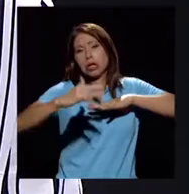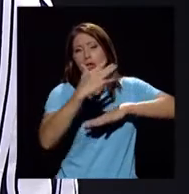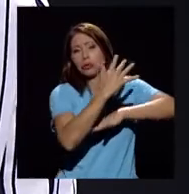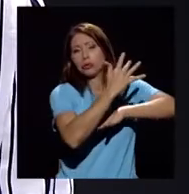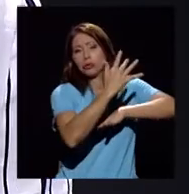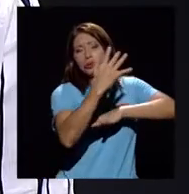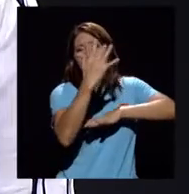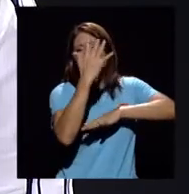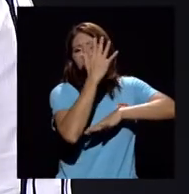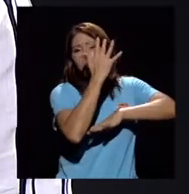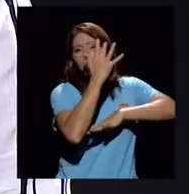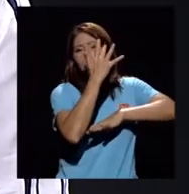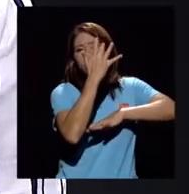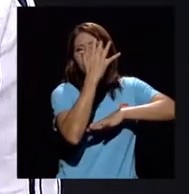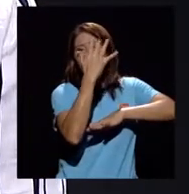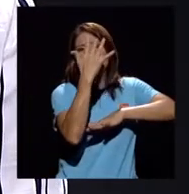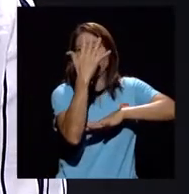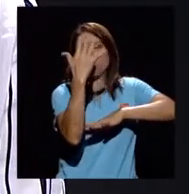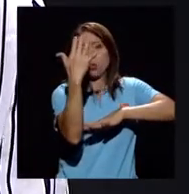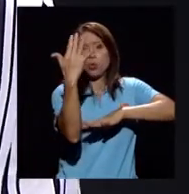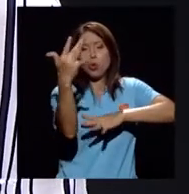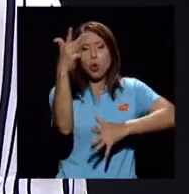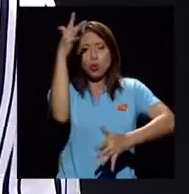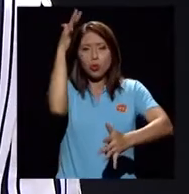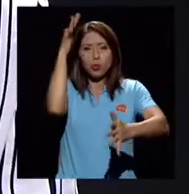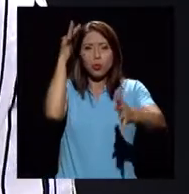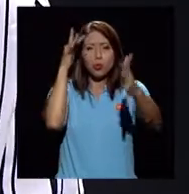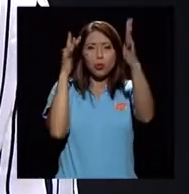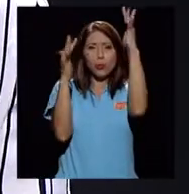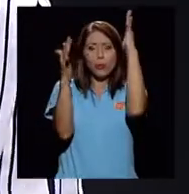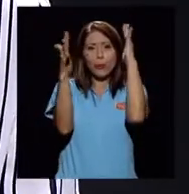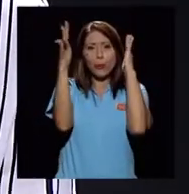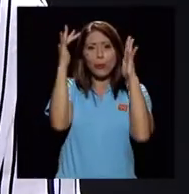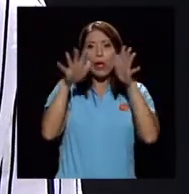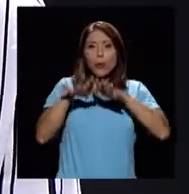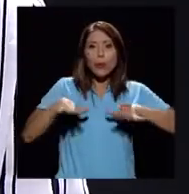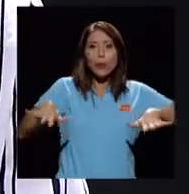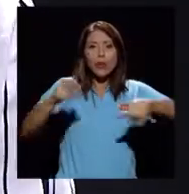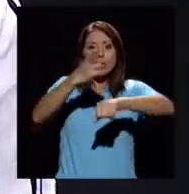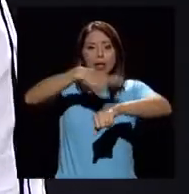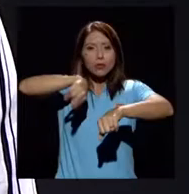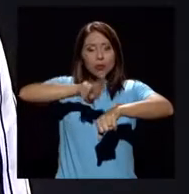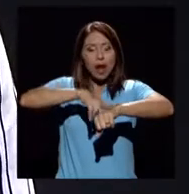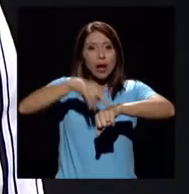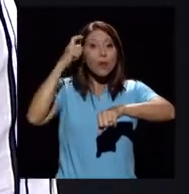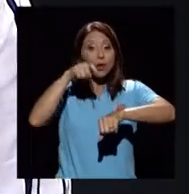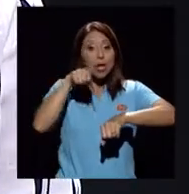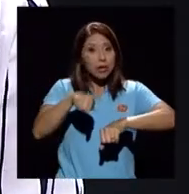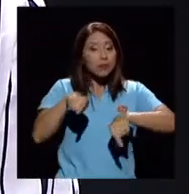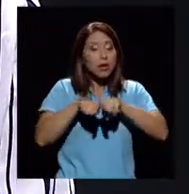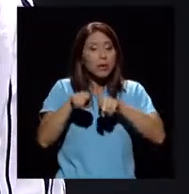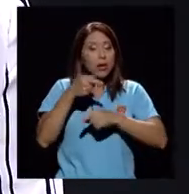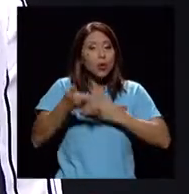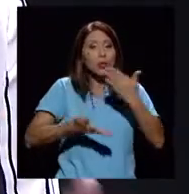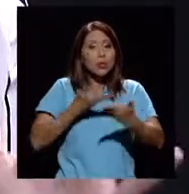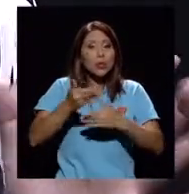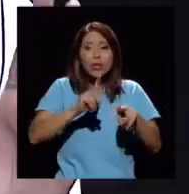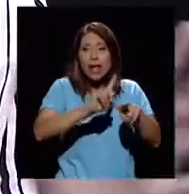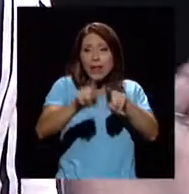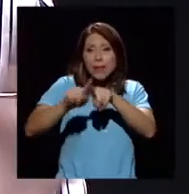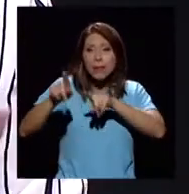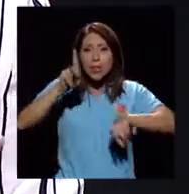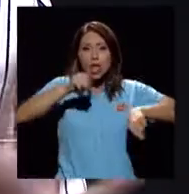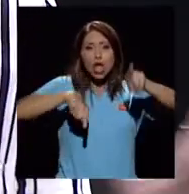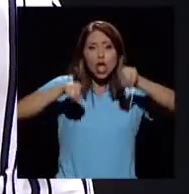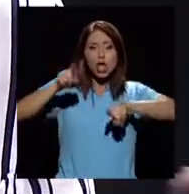y idealmente además bosque natural, porque entonces además también contribuye a la biodiversidad. De manera que el bosque tiene como